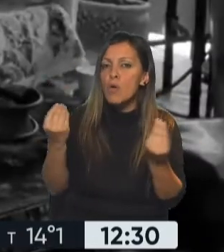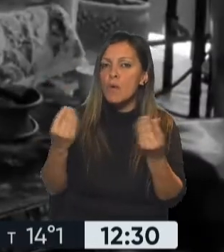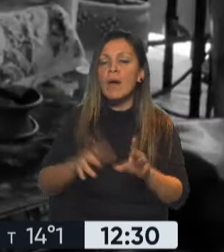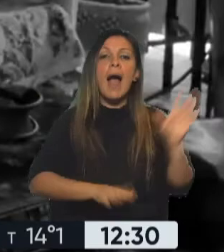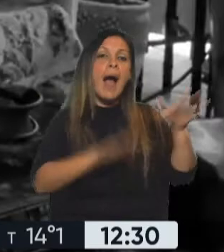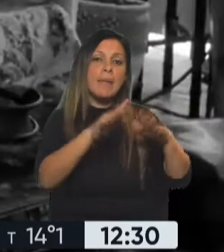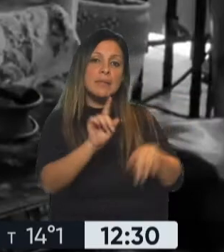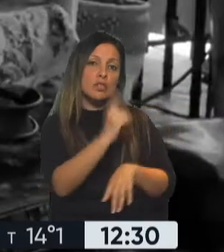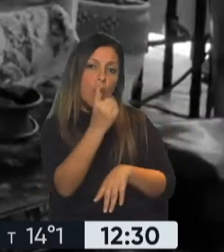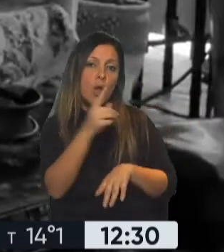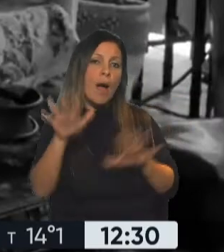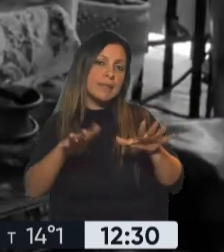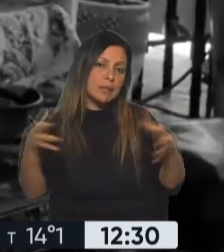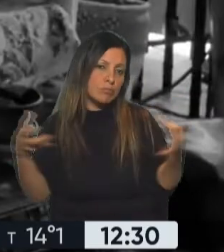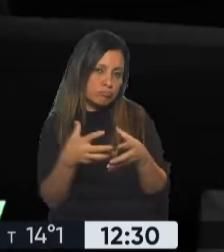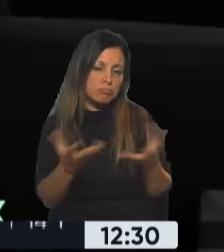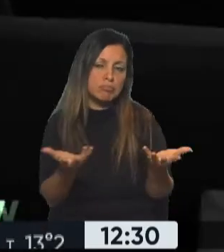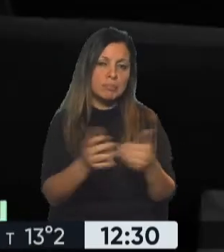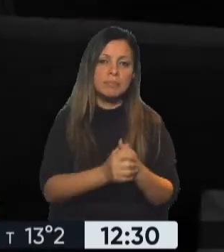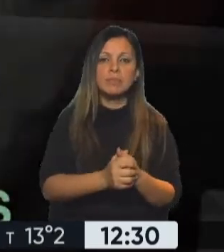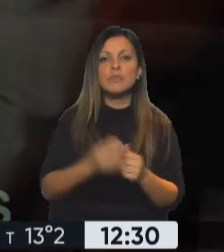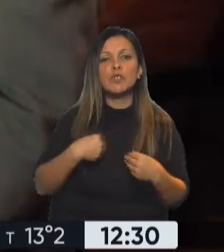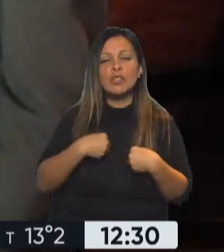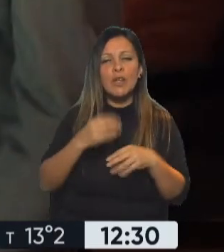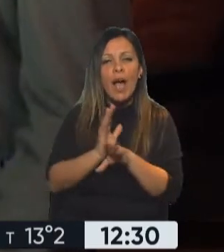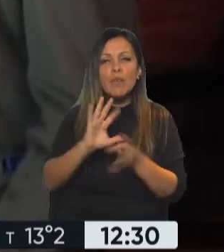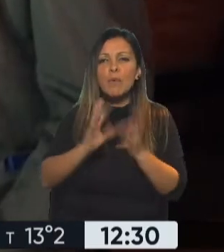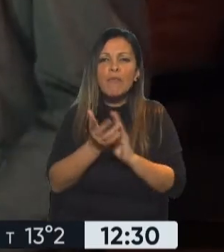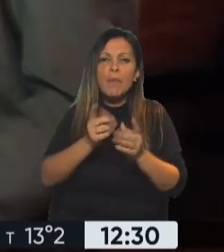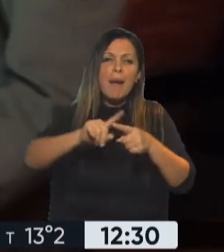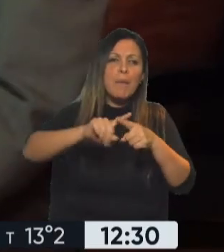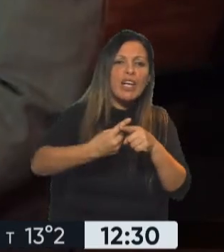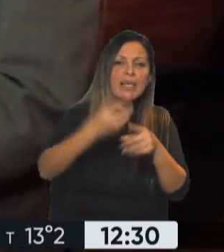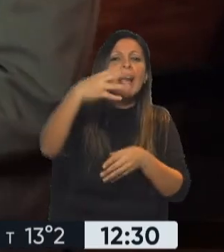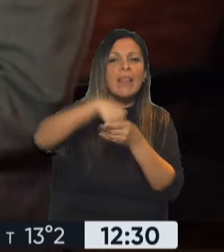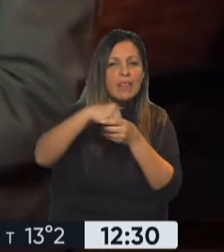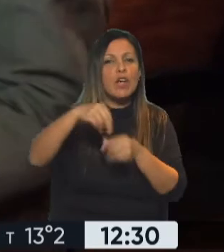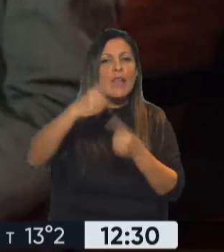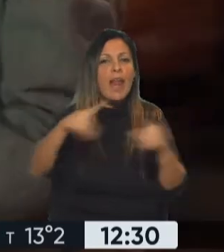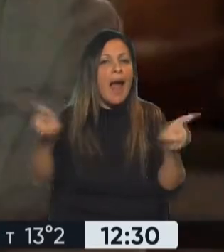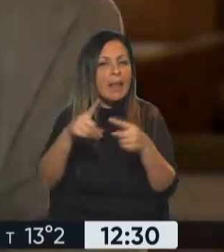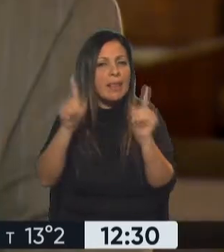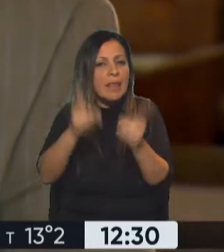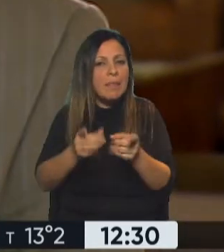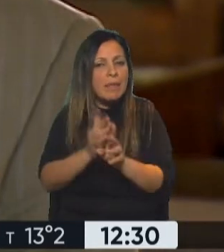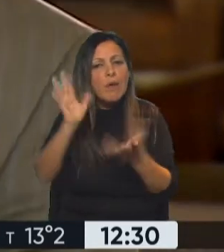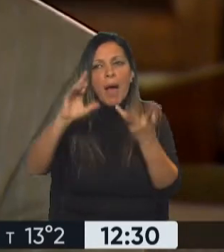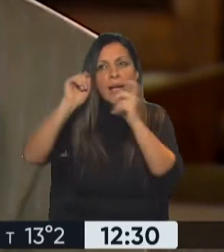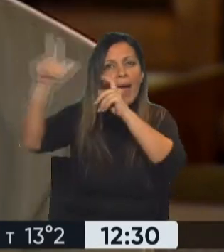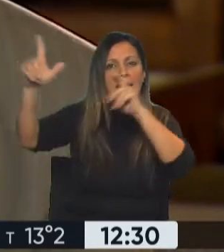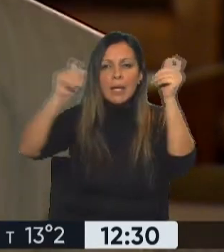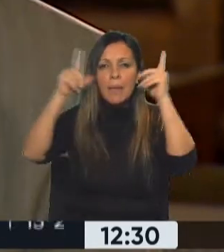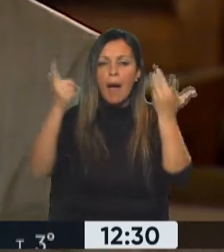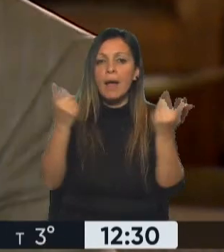momentos de crooner. Yo creo que hay una manifestación política en el arte y en la creatividad de por sí. Es un hecho